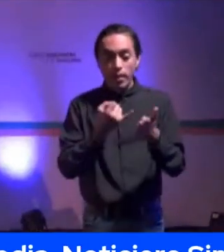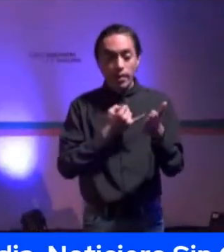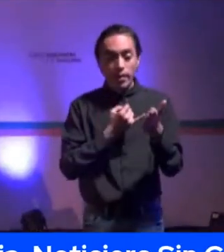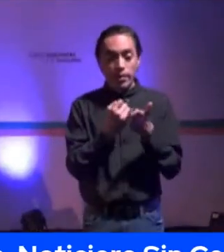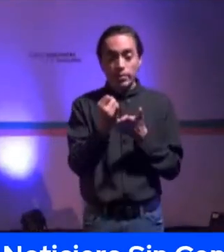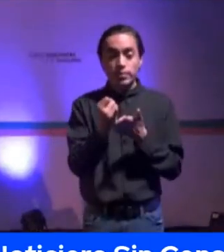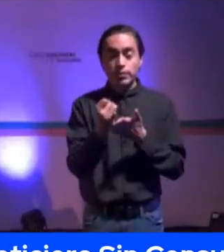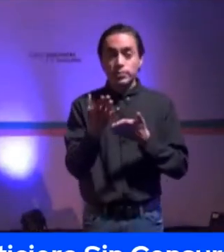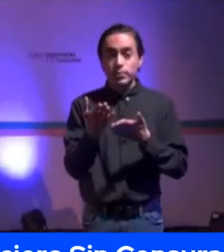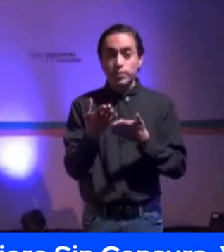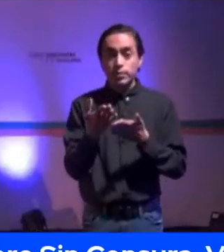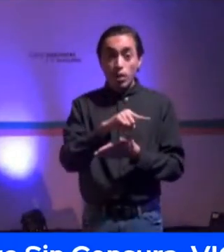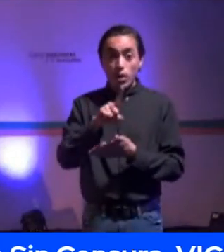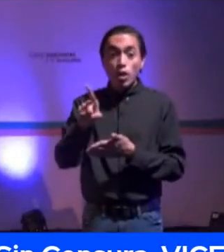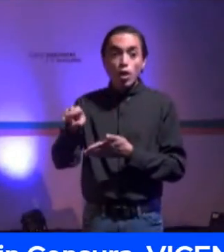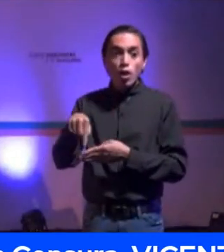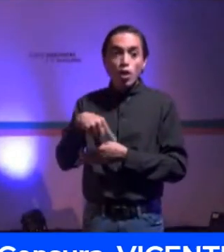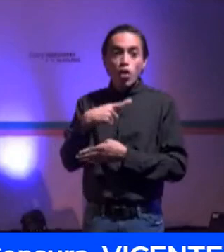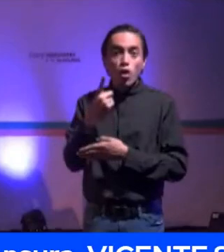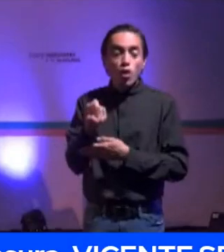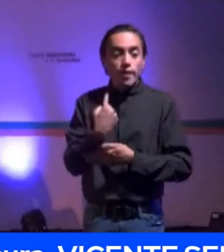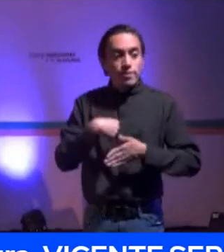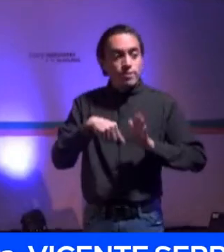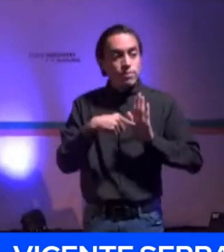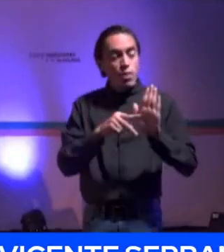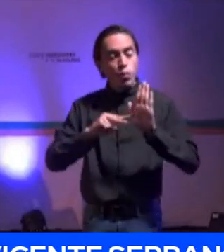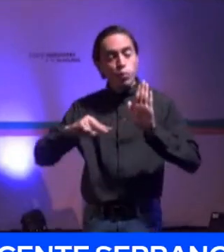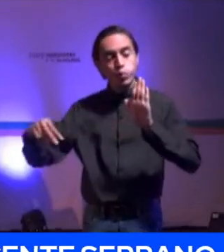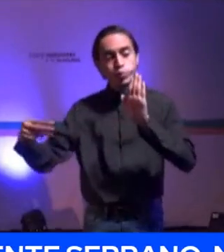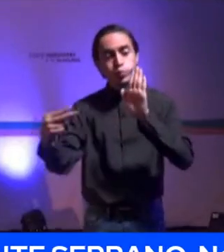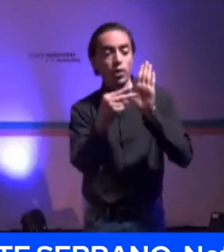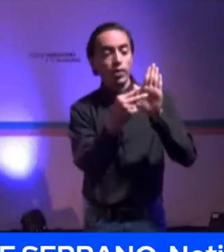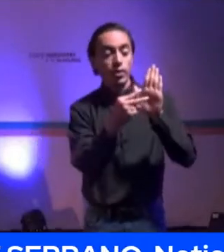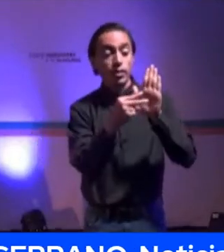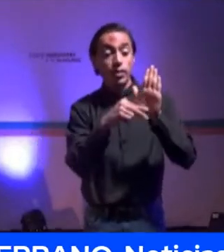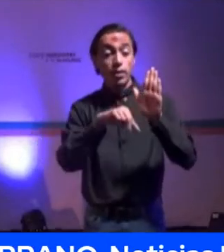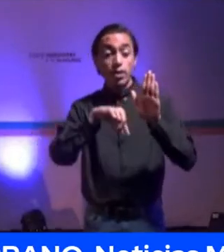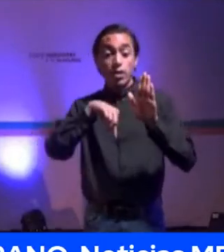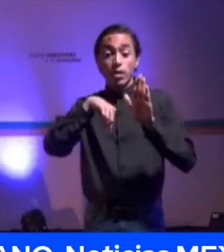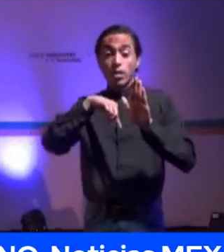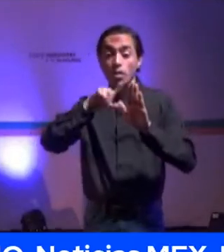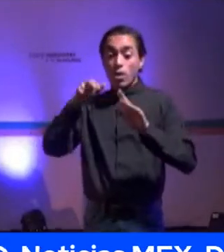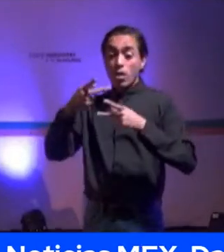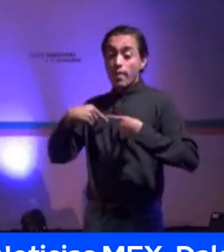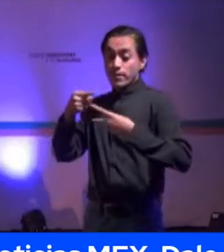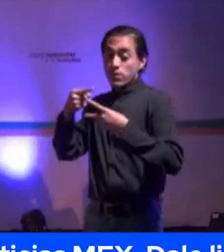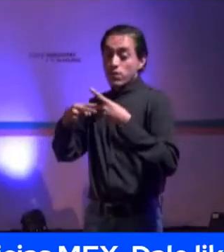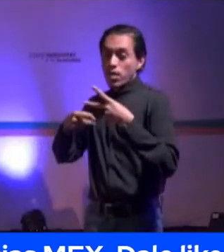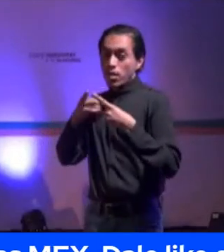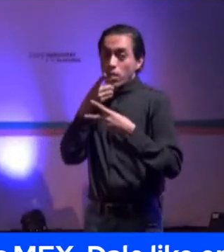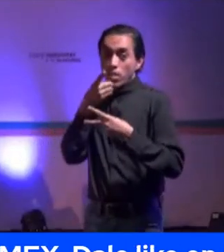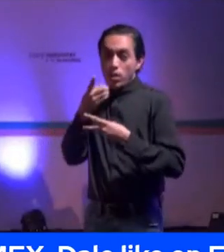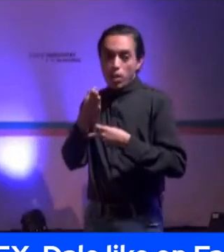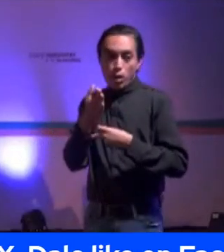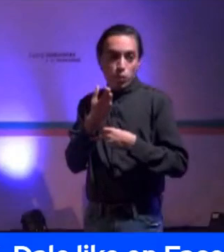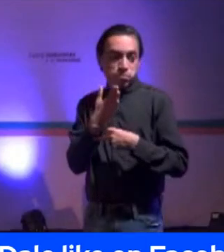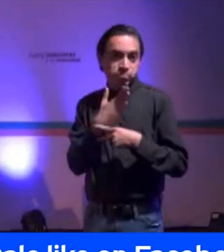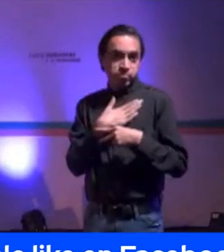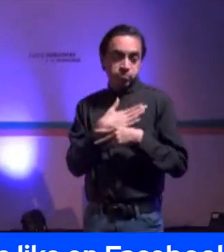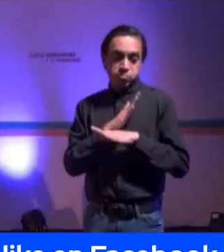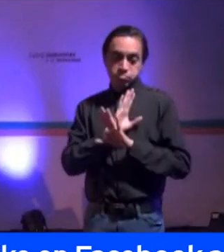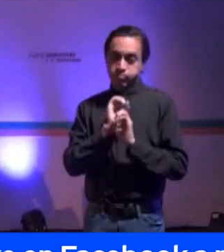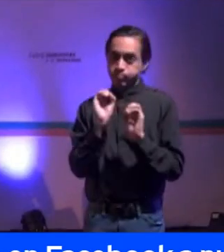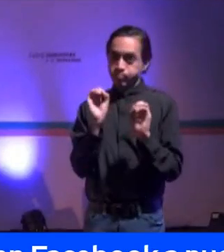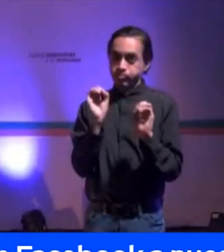decidían lo que ustedes iban a consumir, y luego se decían imparciales, se